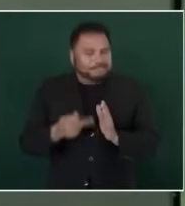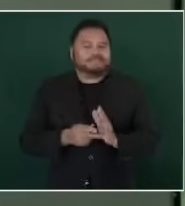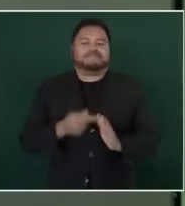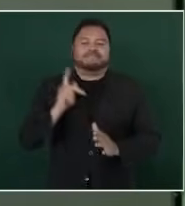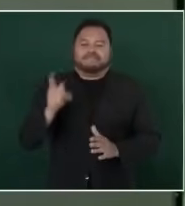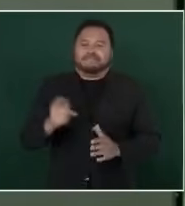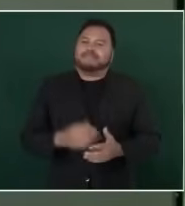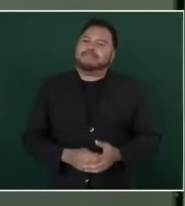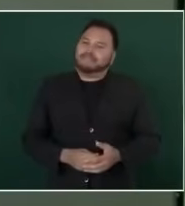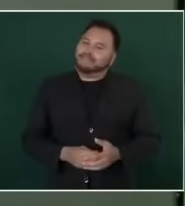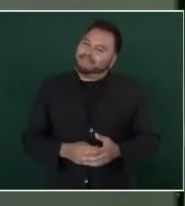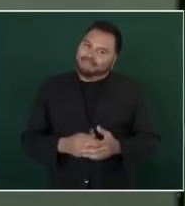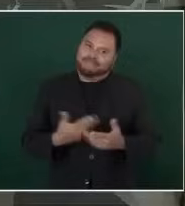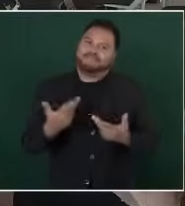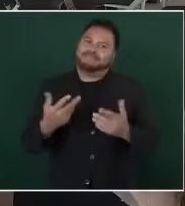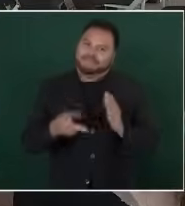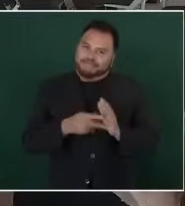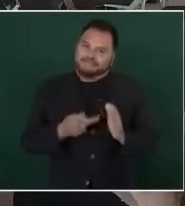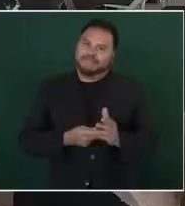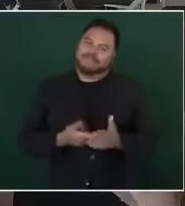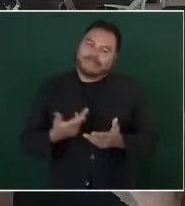a cepillarme,